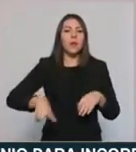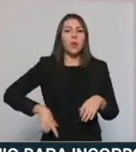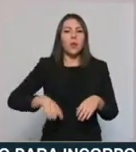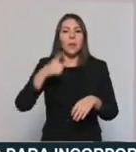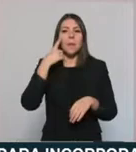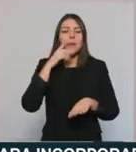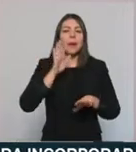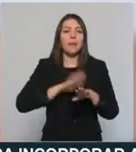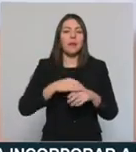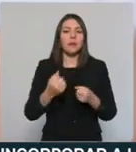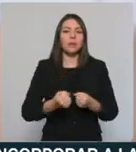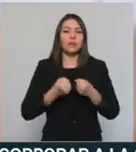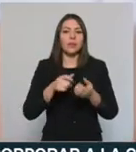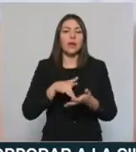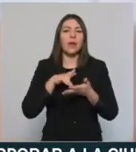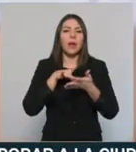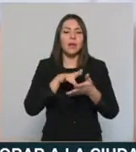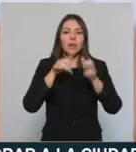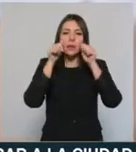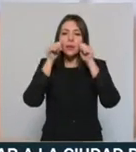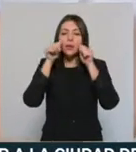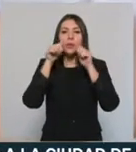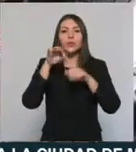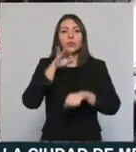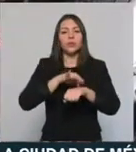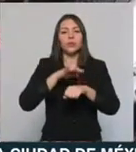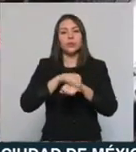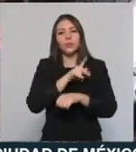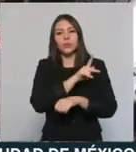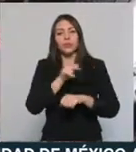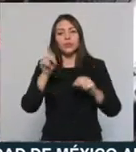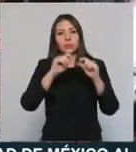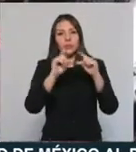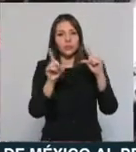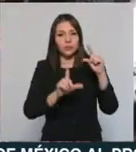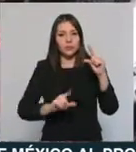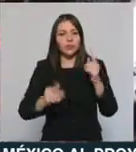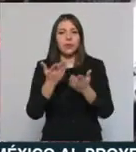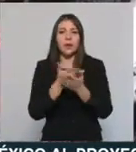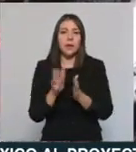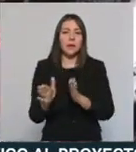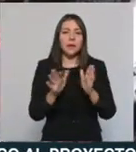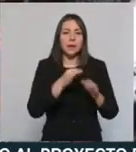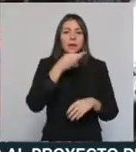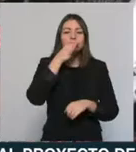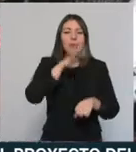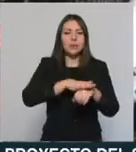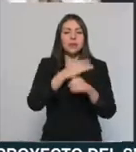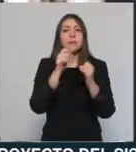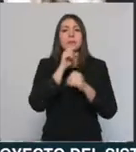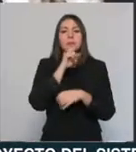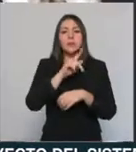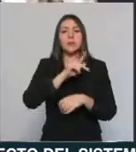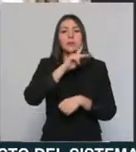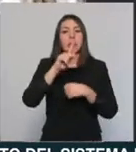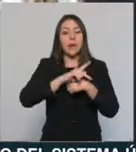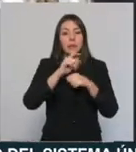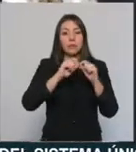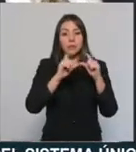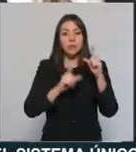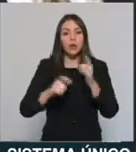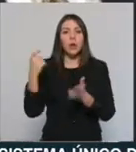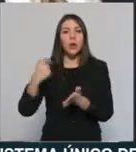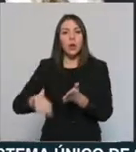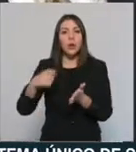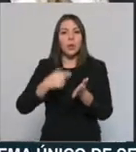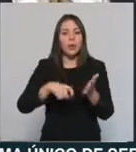los servicios médicos en todo el país. También se detalló que se realizarán compras consolidadas a nivel nacional para mejorar los costos